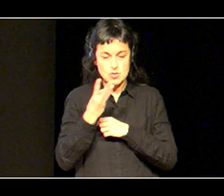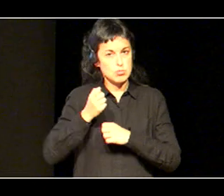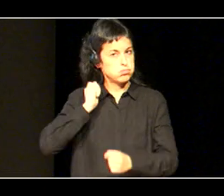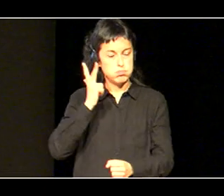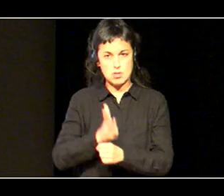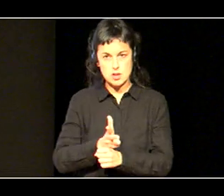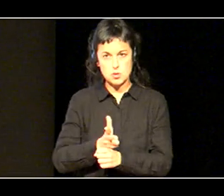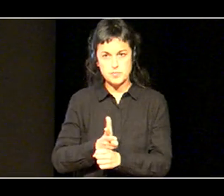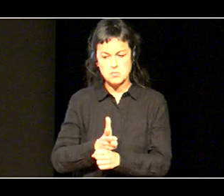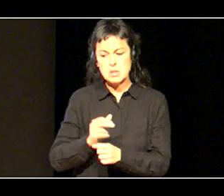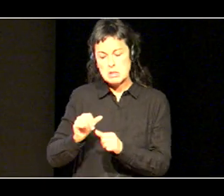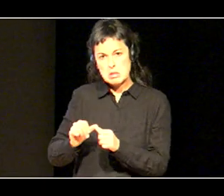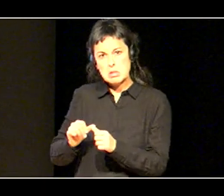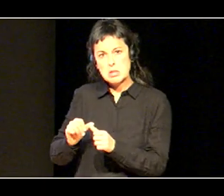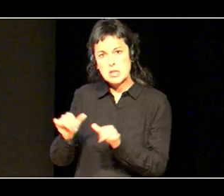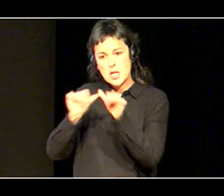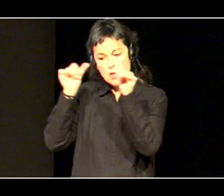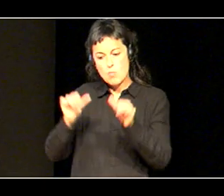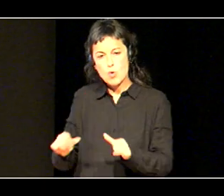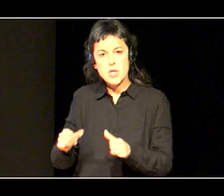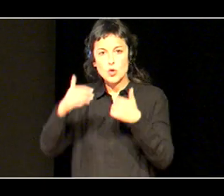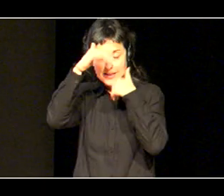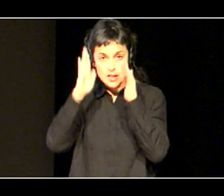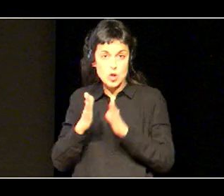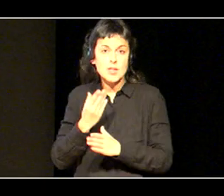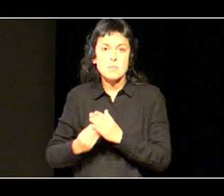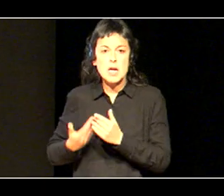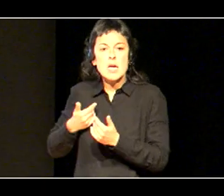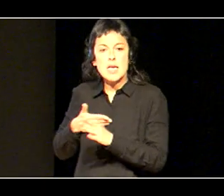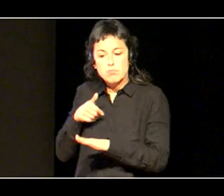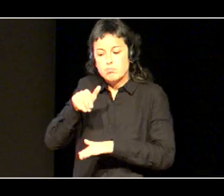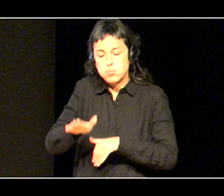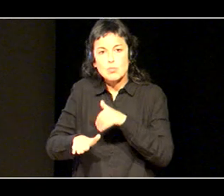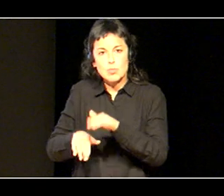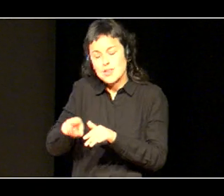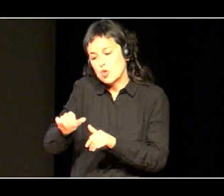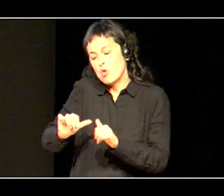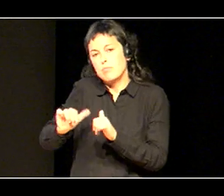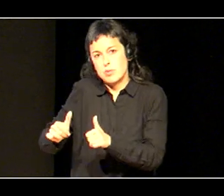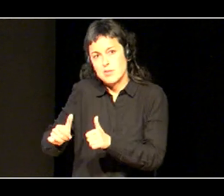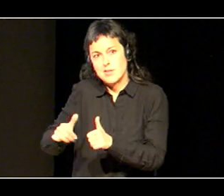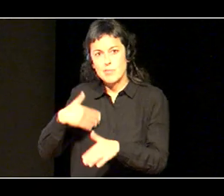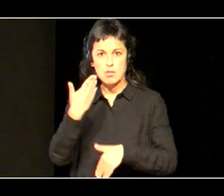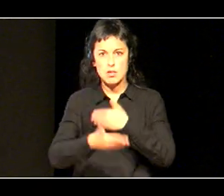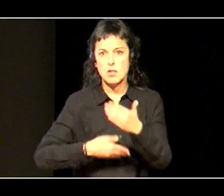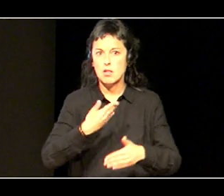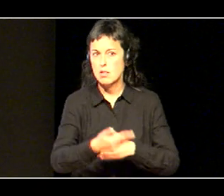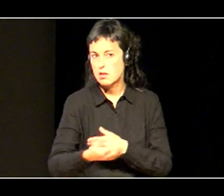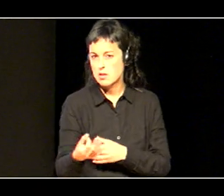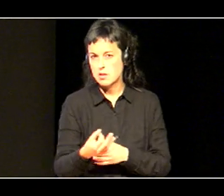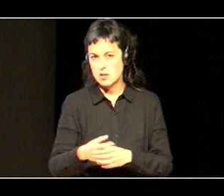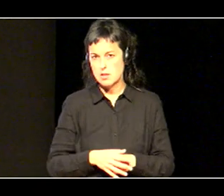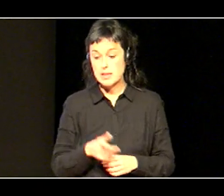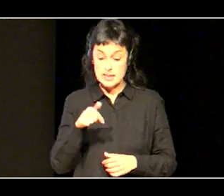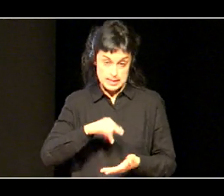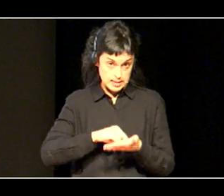ya los primeros pasos en el modelo de atención temprana y esto constituye un punto de partida pero tenemos que seguir avanzando y en este plan